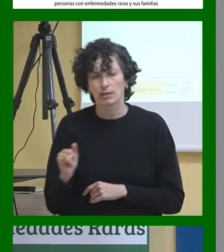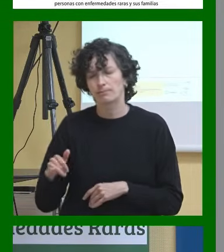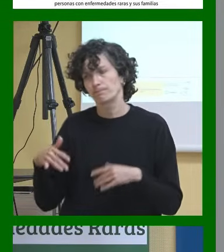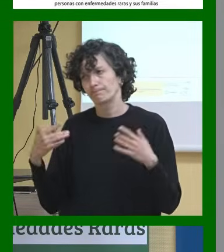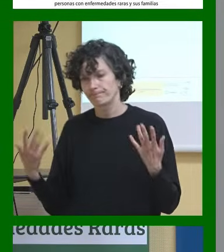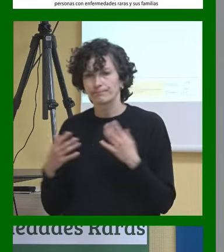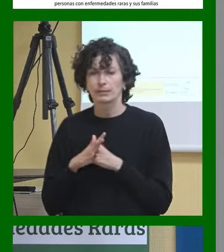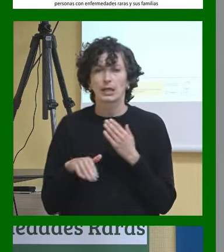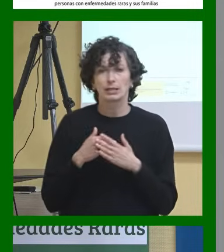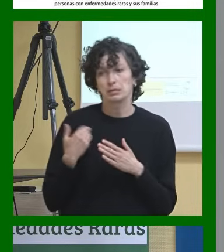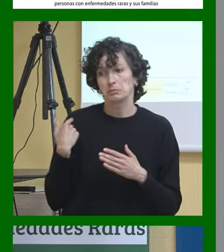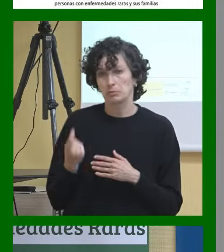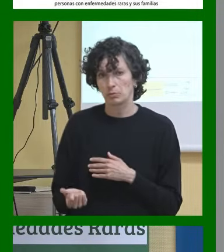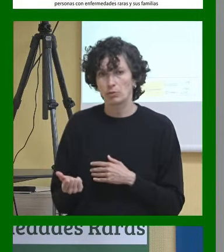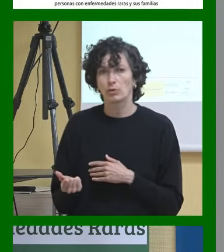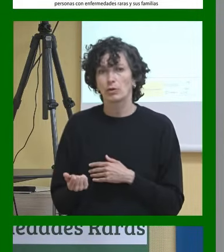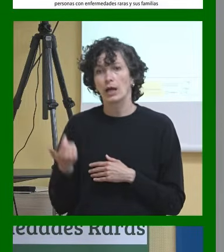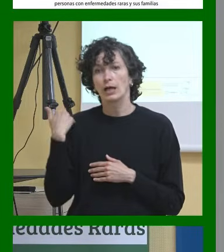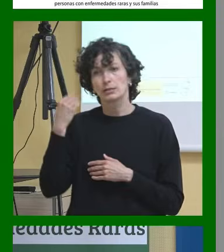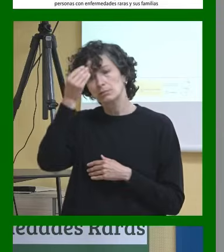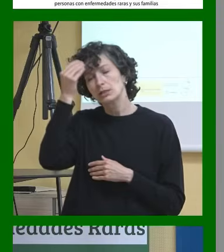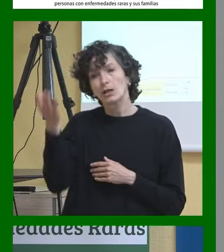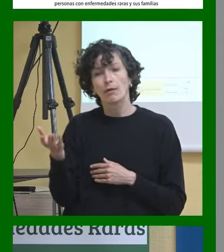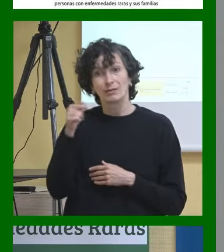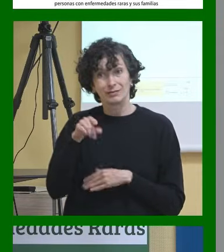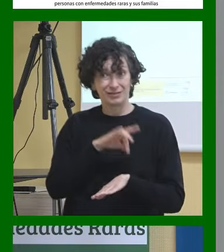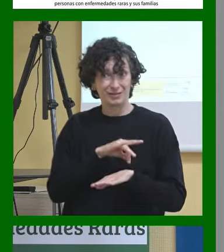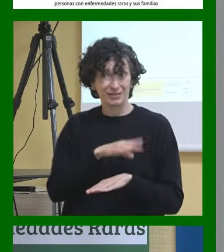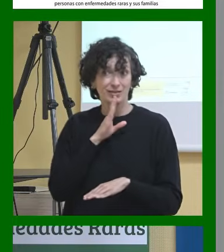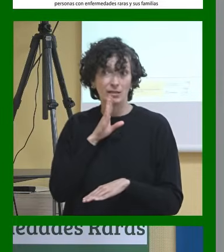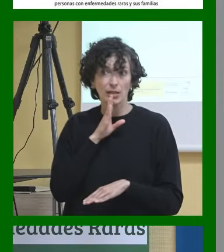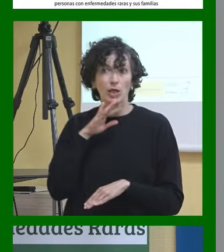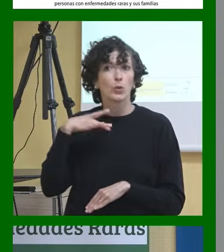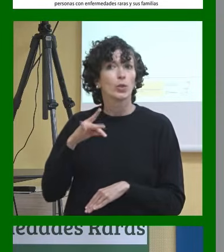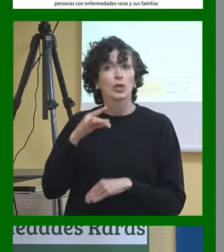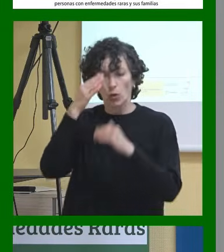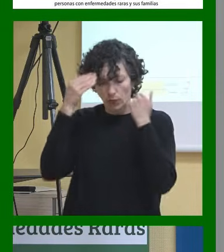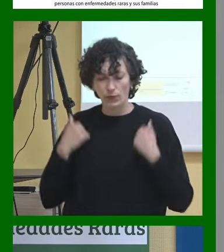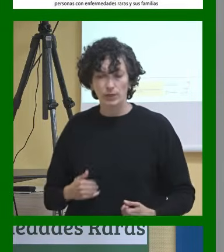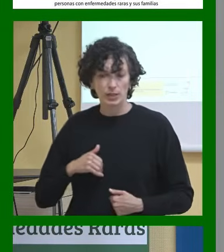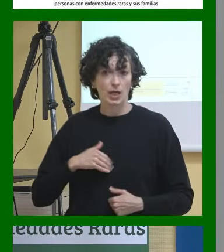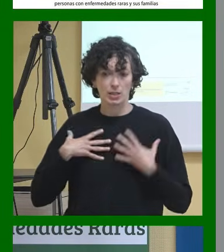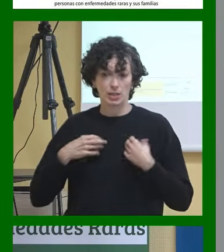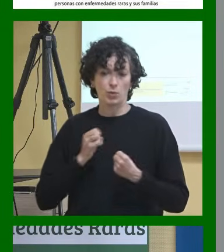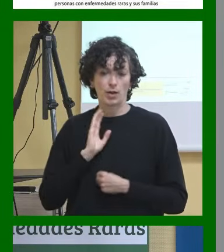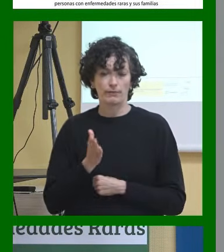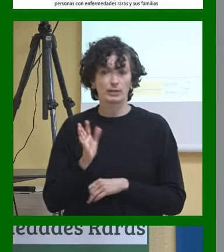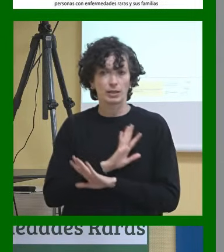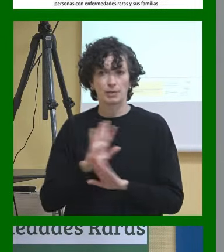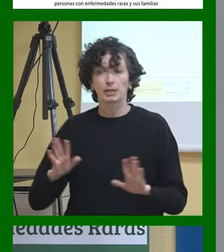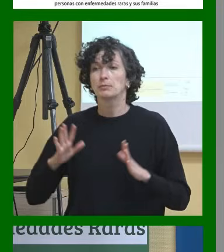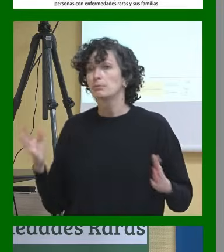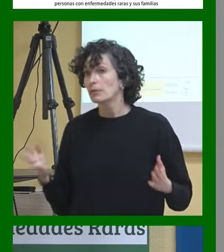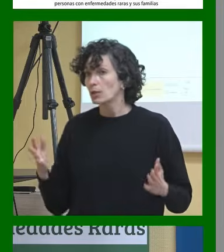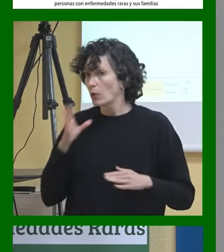Hasta ahora, hasta hace un poquito, lo que se creía tradicionalmente es que el FAPA afecta únicamente a la salud física. Sin embargo, cada vez estamos